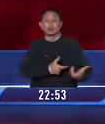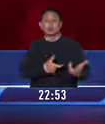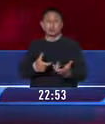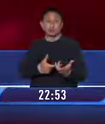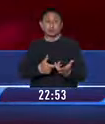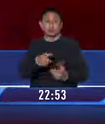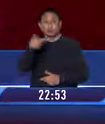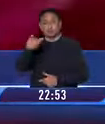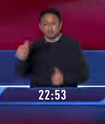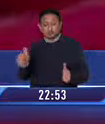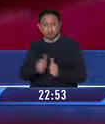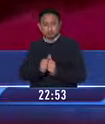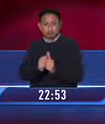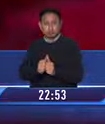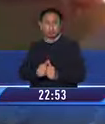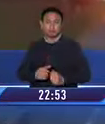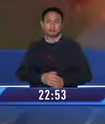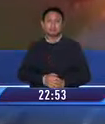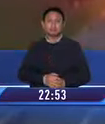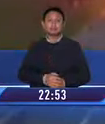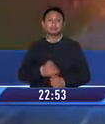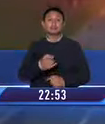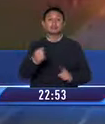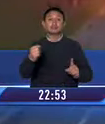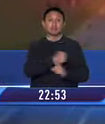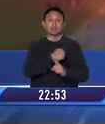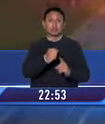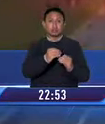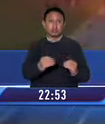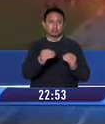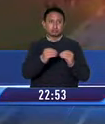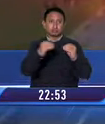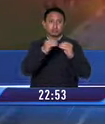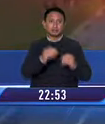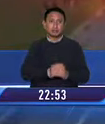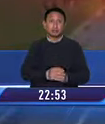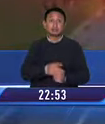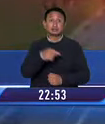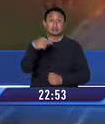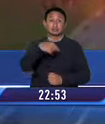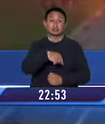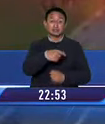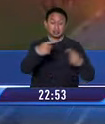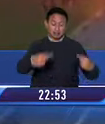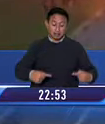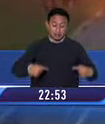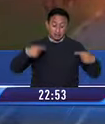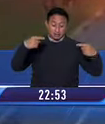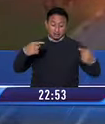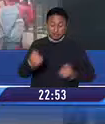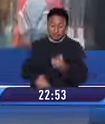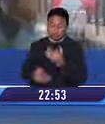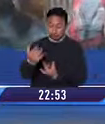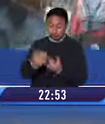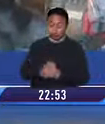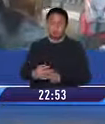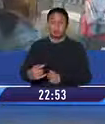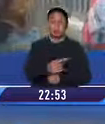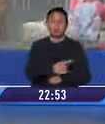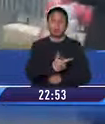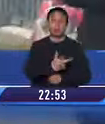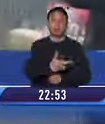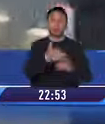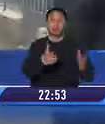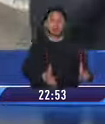se unieron a las manifestaciones. Pero la violencia ha escalado a tal punto que se pasó de la quema de llantas en las calles a prender fuego a